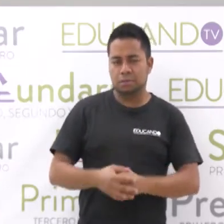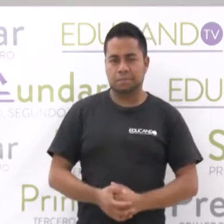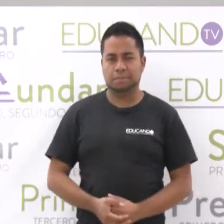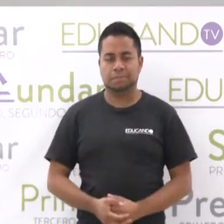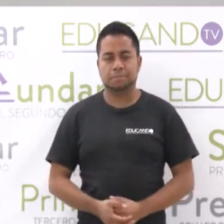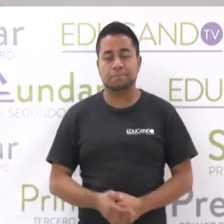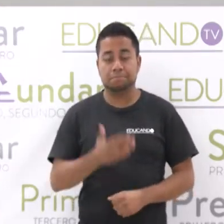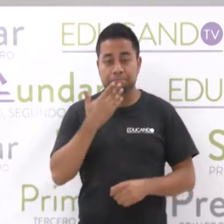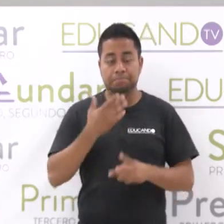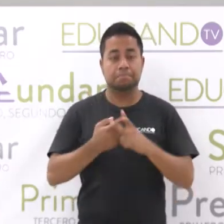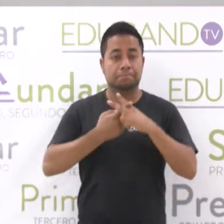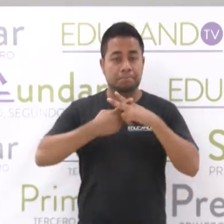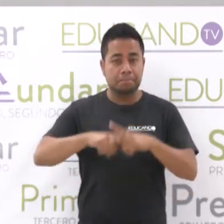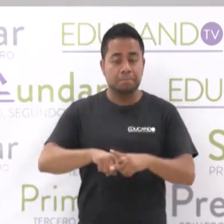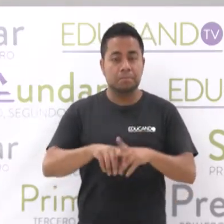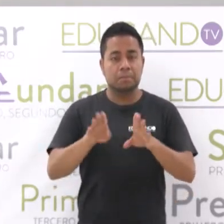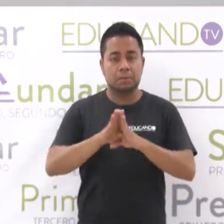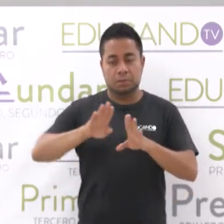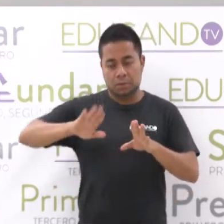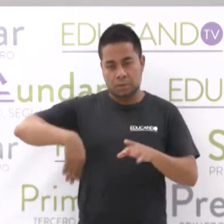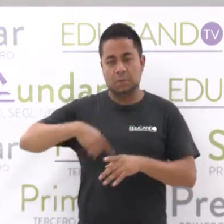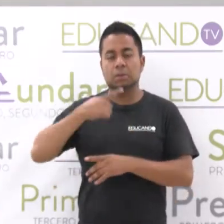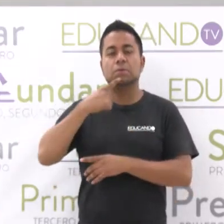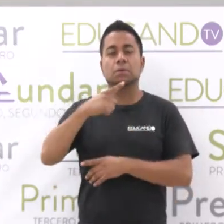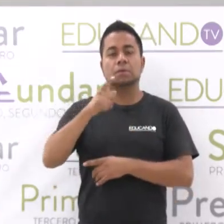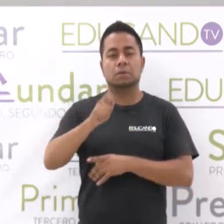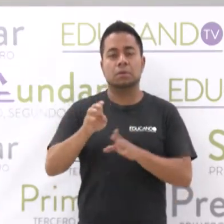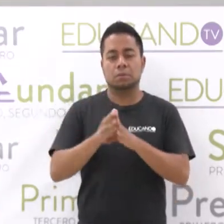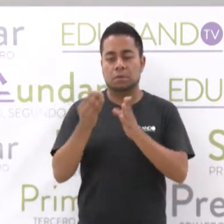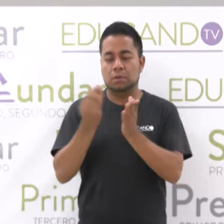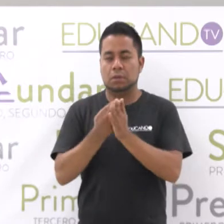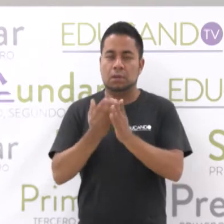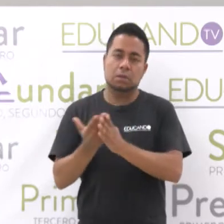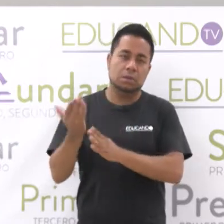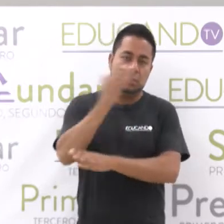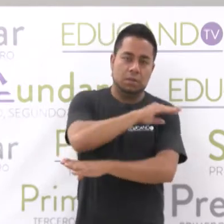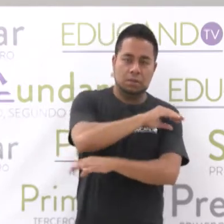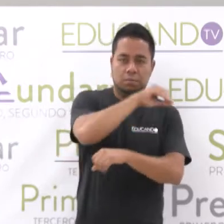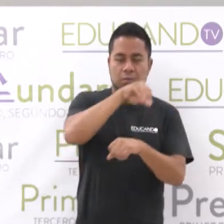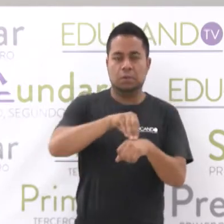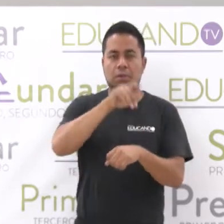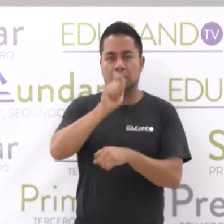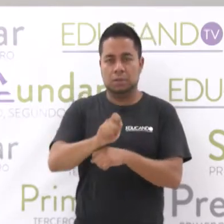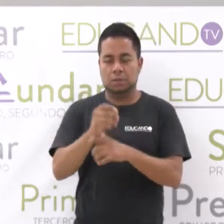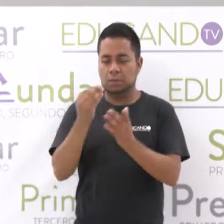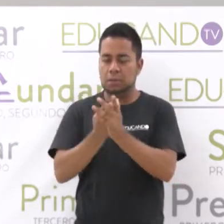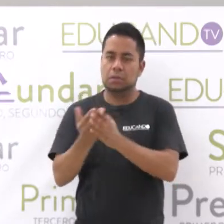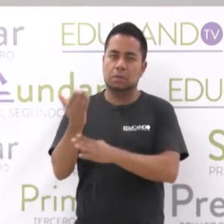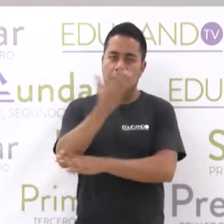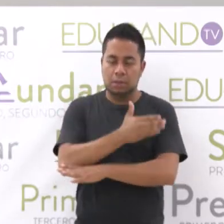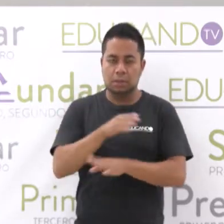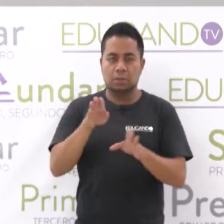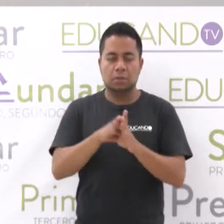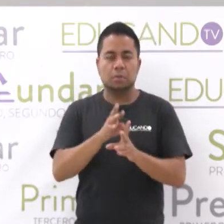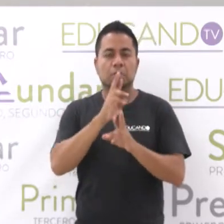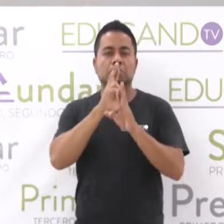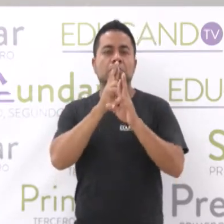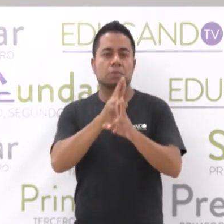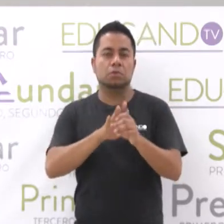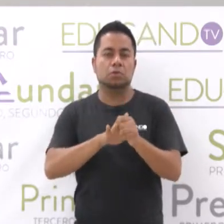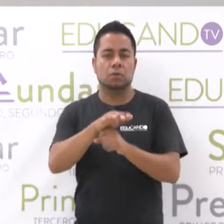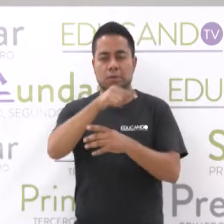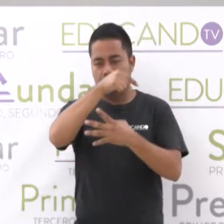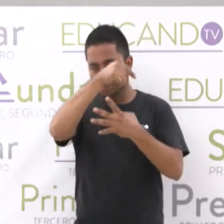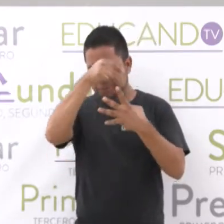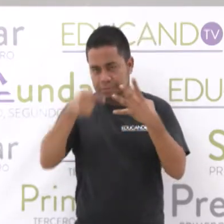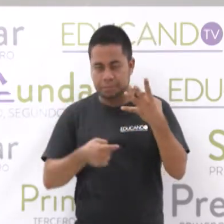bien, vamos a empezar entonces, como yo les decía, recapitulando la sesión anterior. Y en la sesión anterior tratamos de contestar este